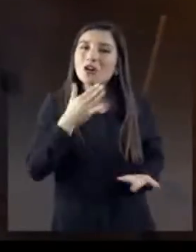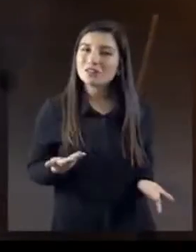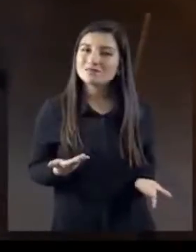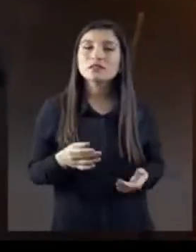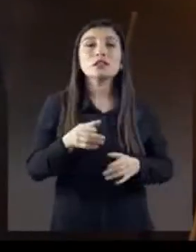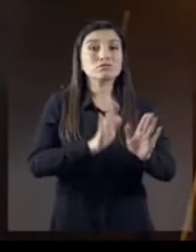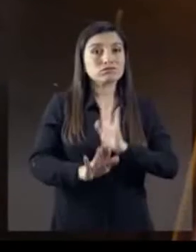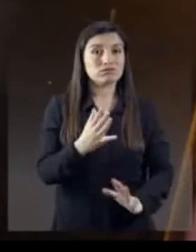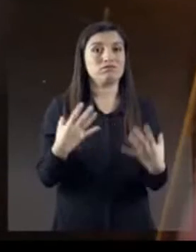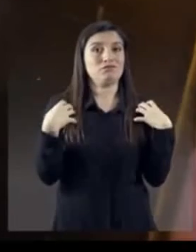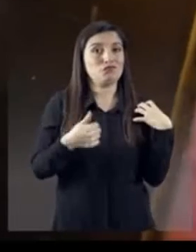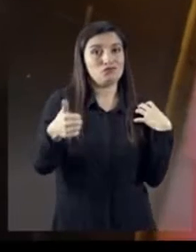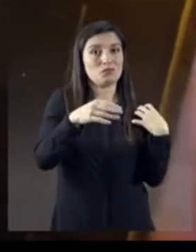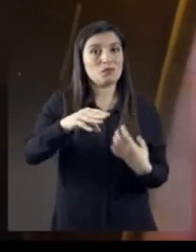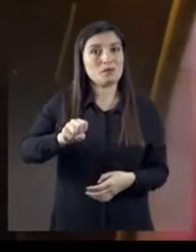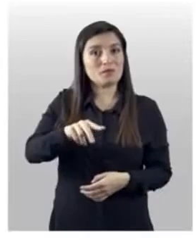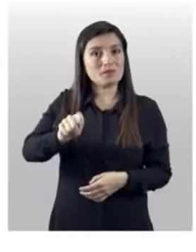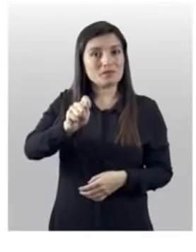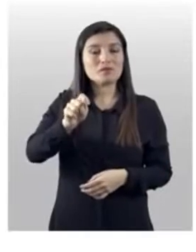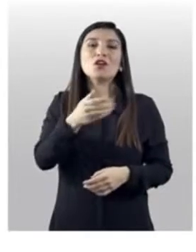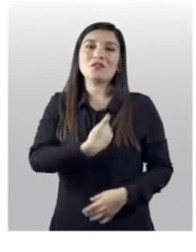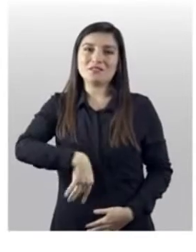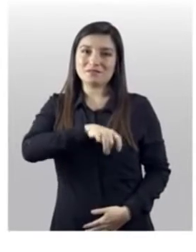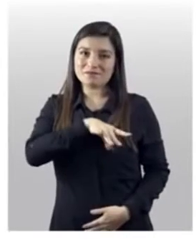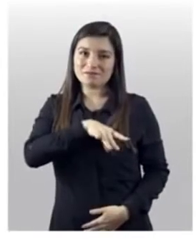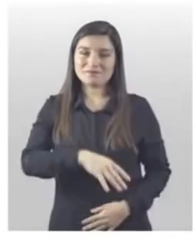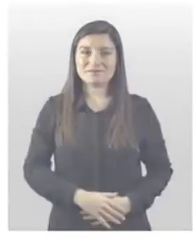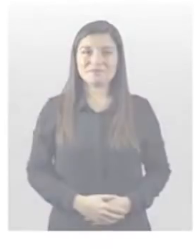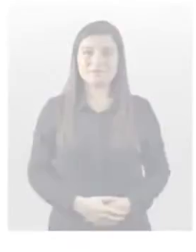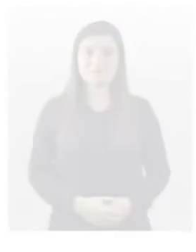decírselo? Dile tú. Prevenir es tarea de todos. CONACYT. Gobierno de Chile.